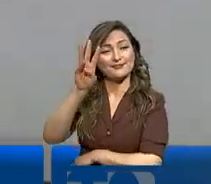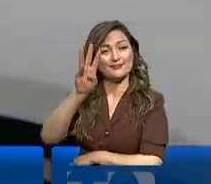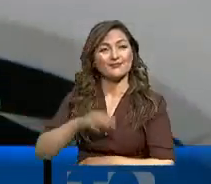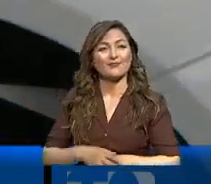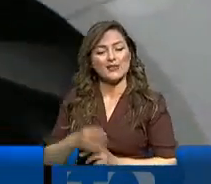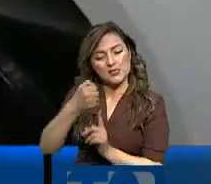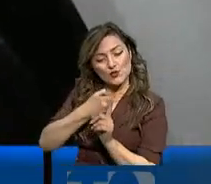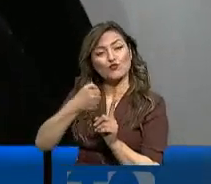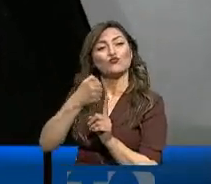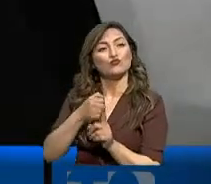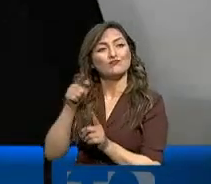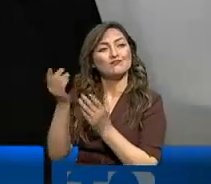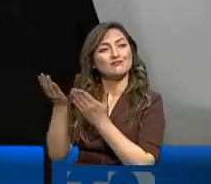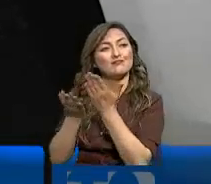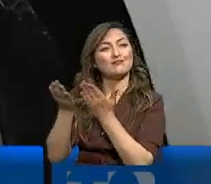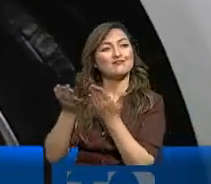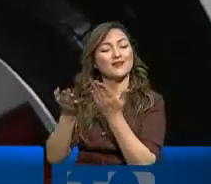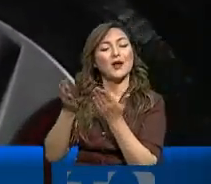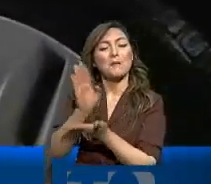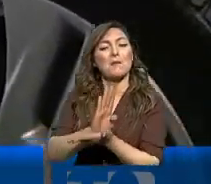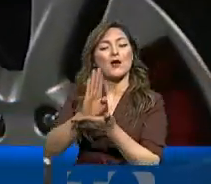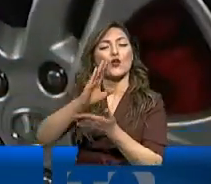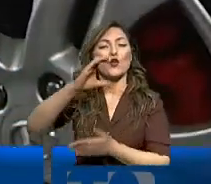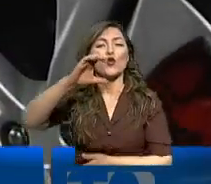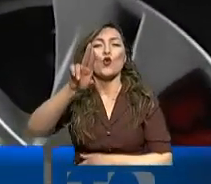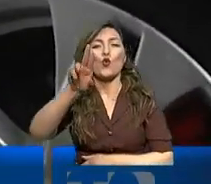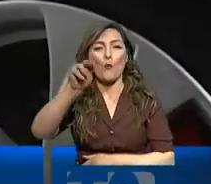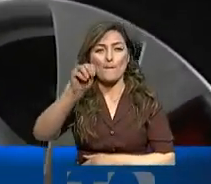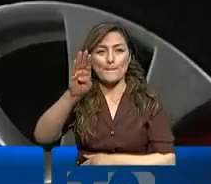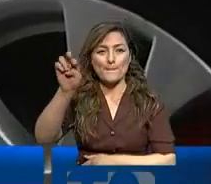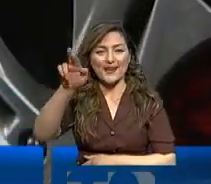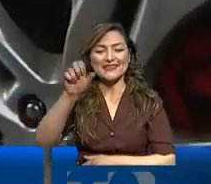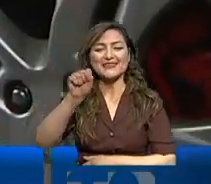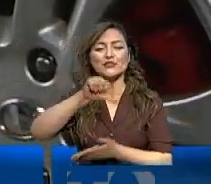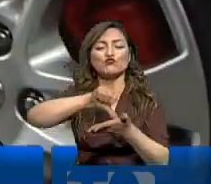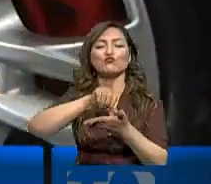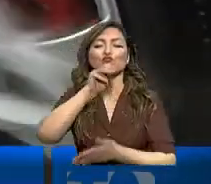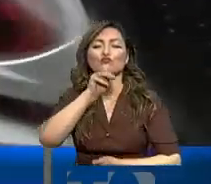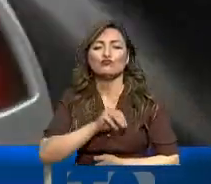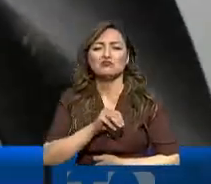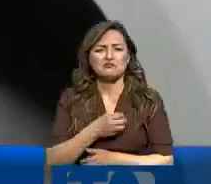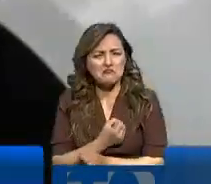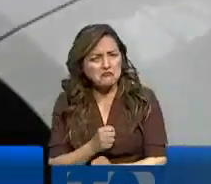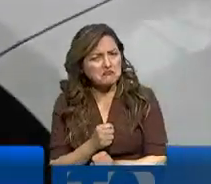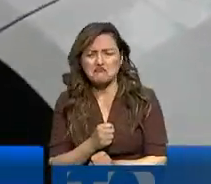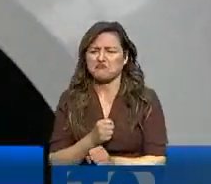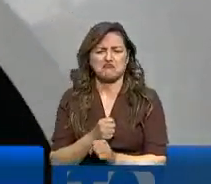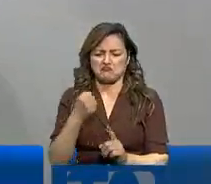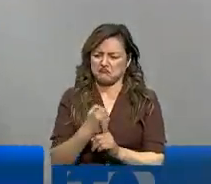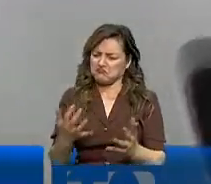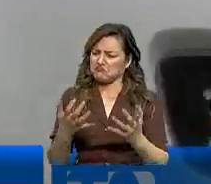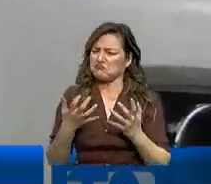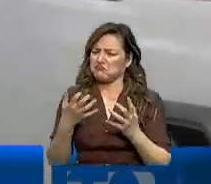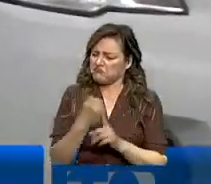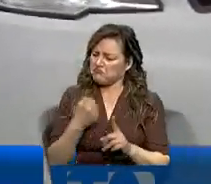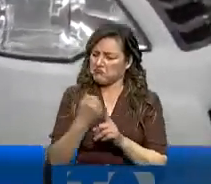Este luchador ofrece este servicio en el barrio Las Cumbres de la ciudad de Manta y dice que nada es imposible cuando se quiere.